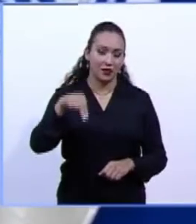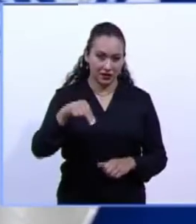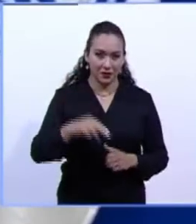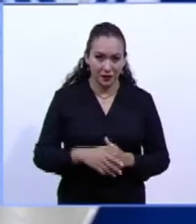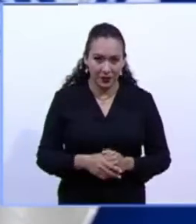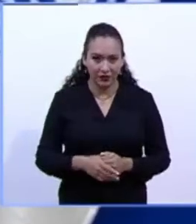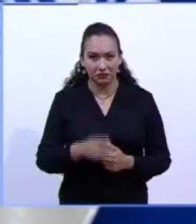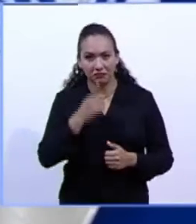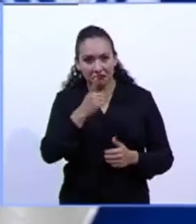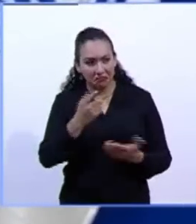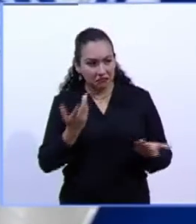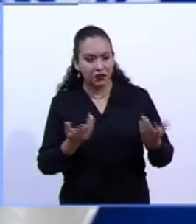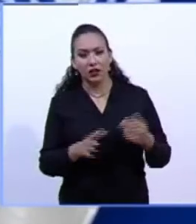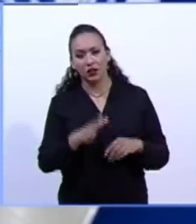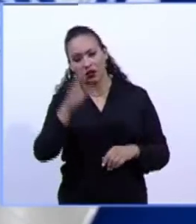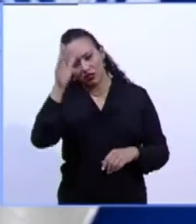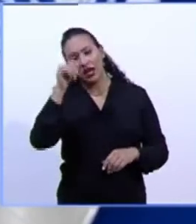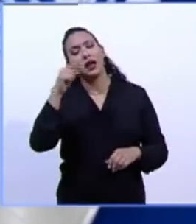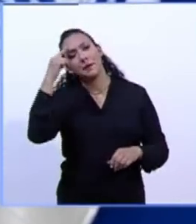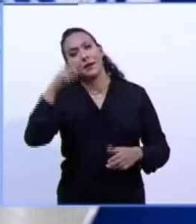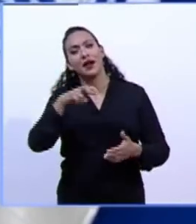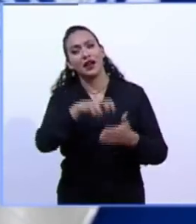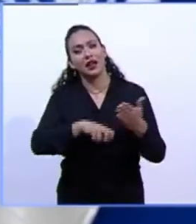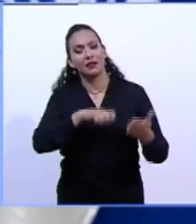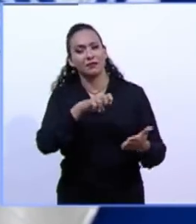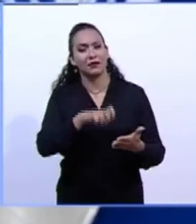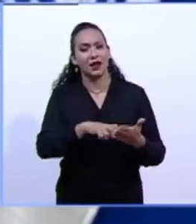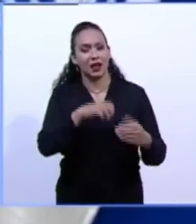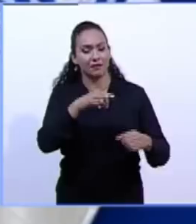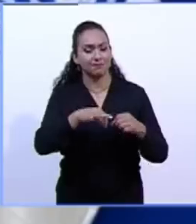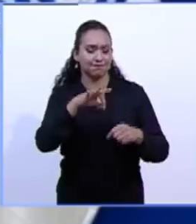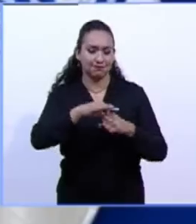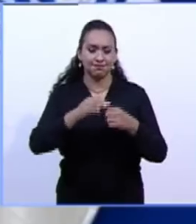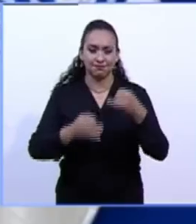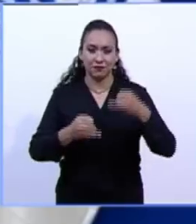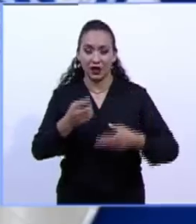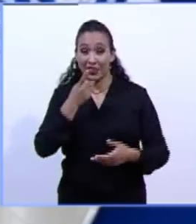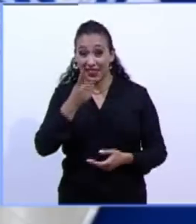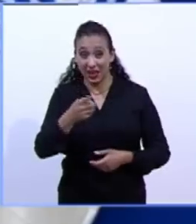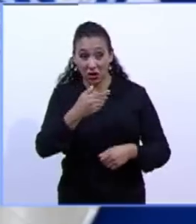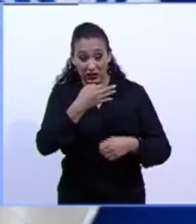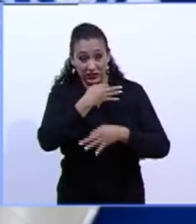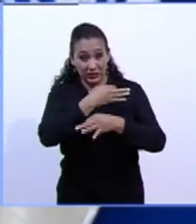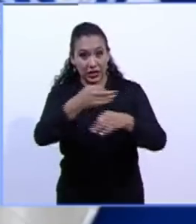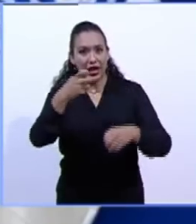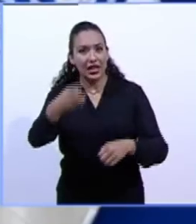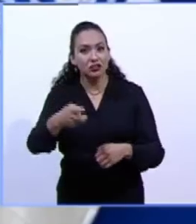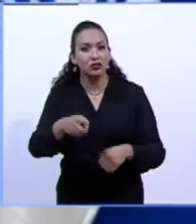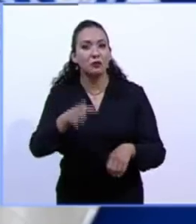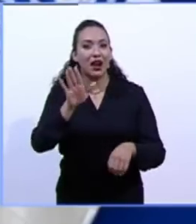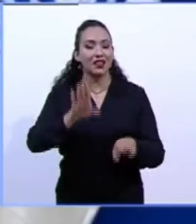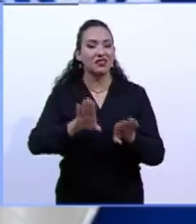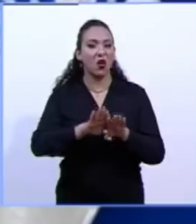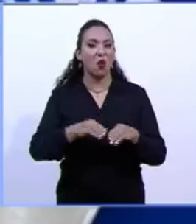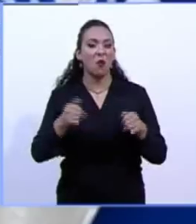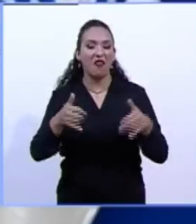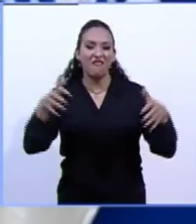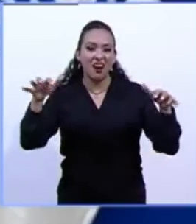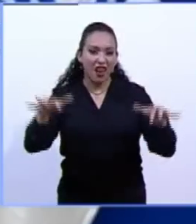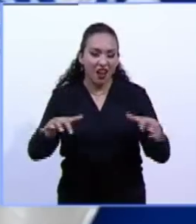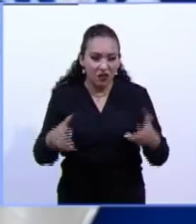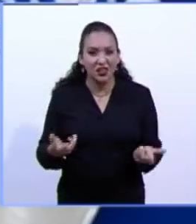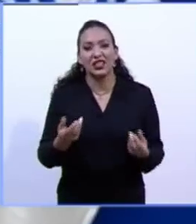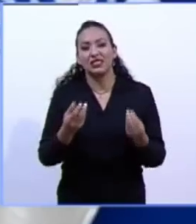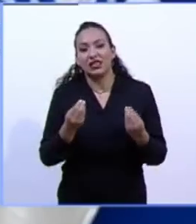elección judicial programada para el 1 de junio próximo, al advertir que se trata del mayor fraude en la historia del país por la